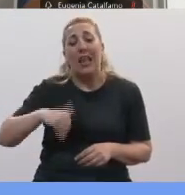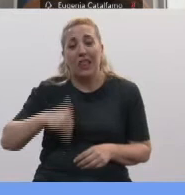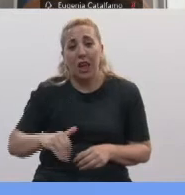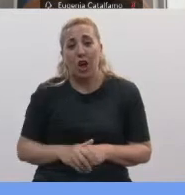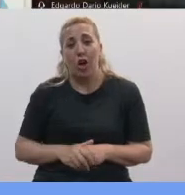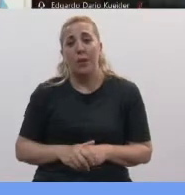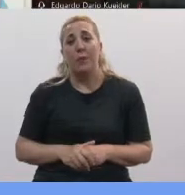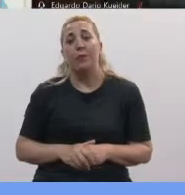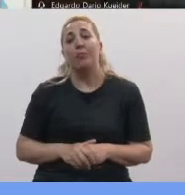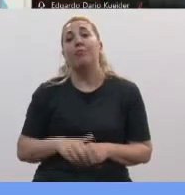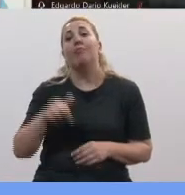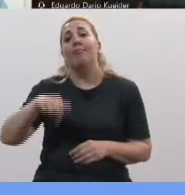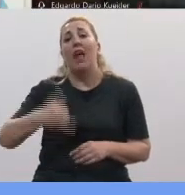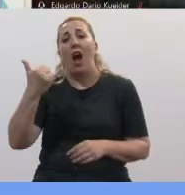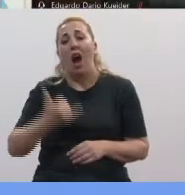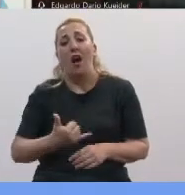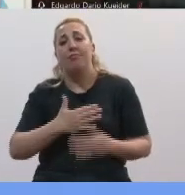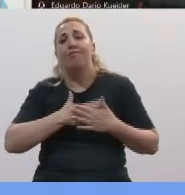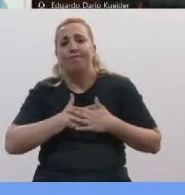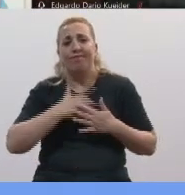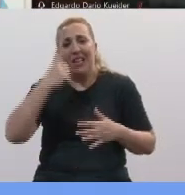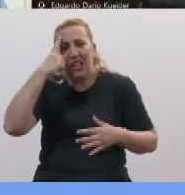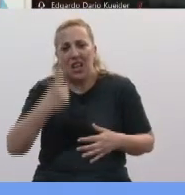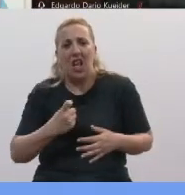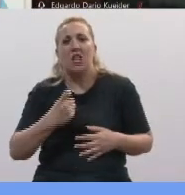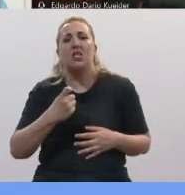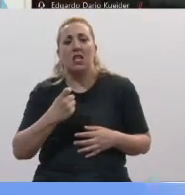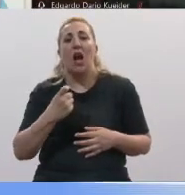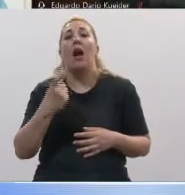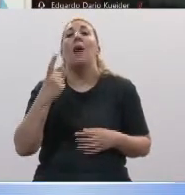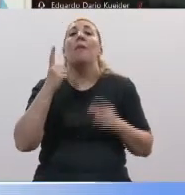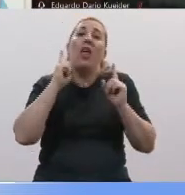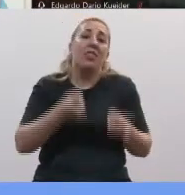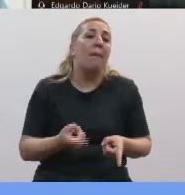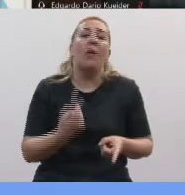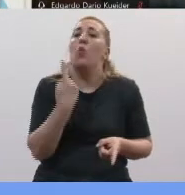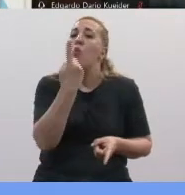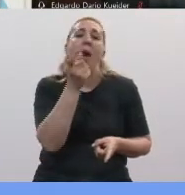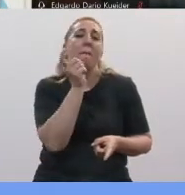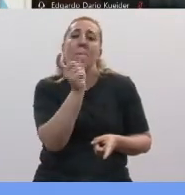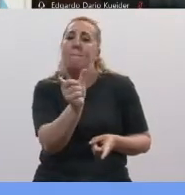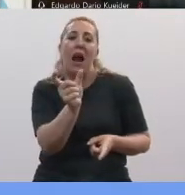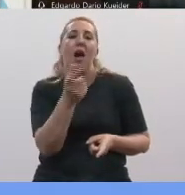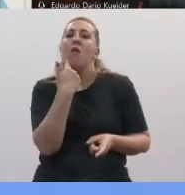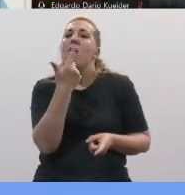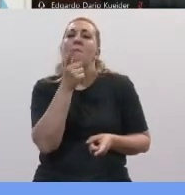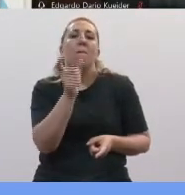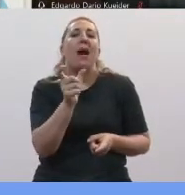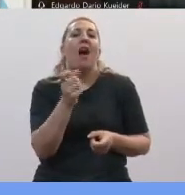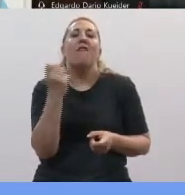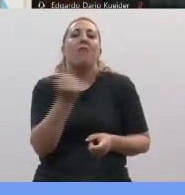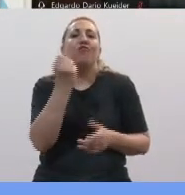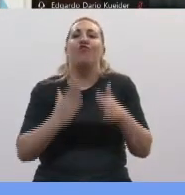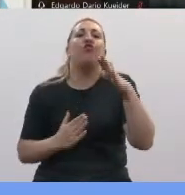está, por un lado, de luto, pero por otro lado tiene una única palabra, que es la palabra fundamental que